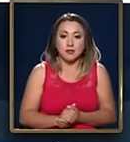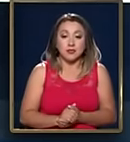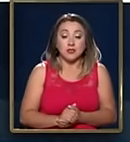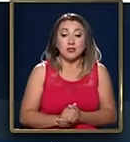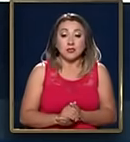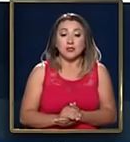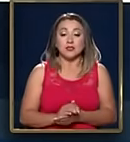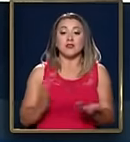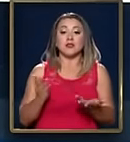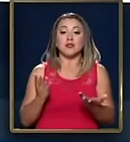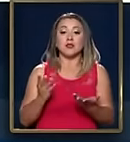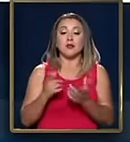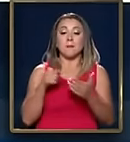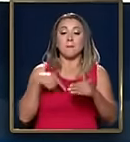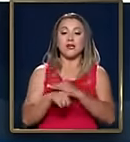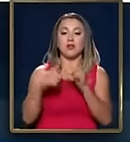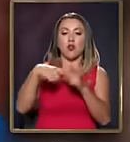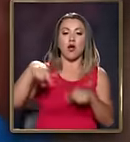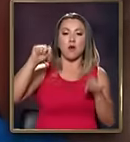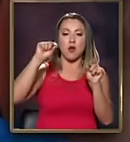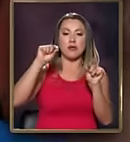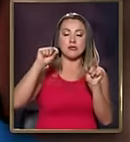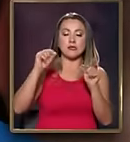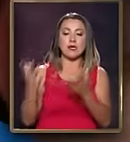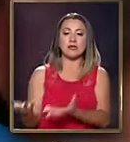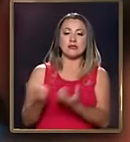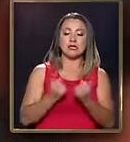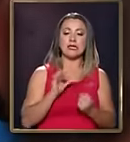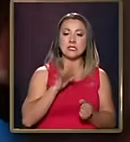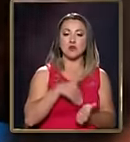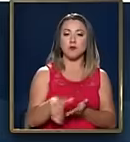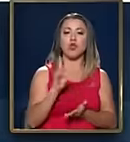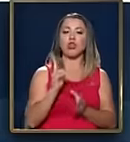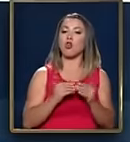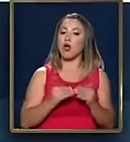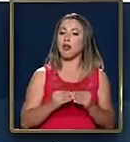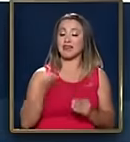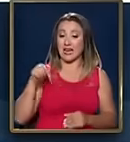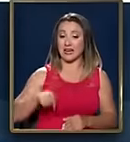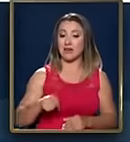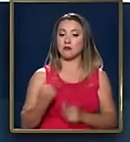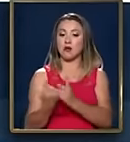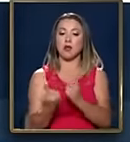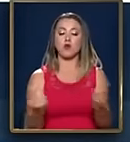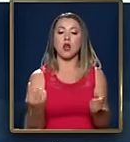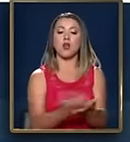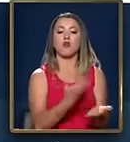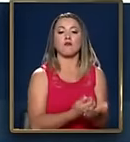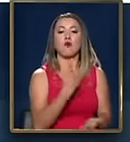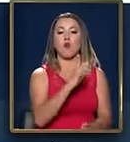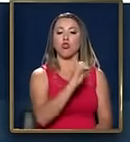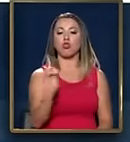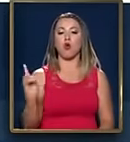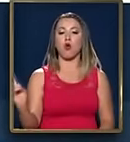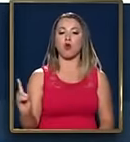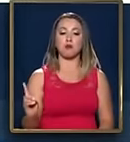Penetran los japoneses. Se trae 5 millones de dólares, producto que a cada japonés le cobraba un dólar.